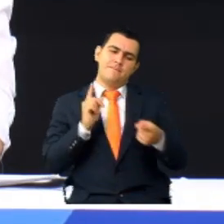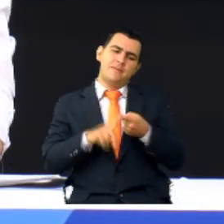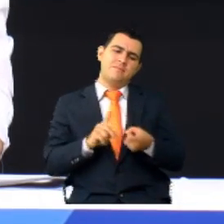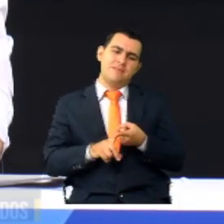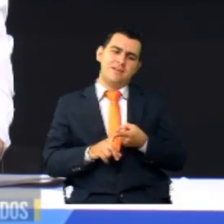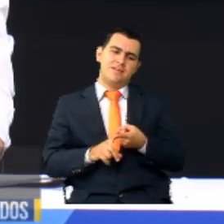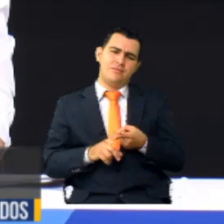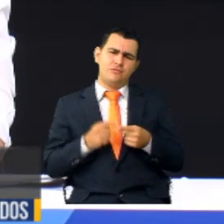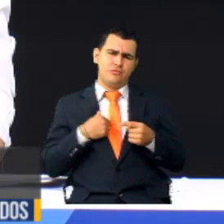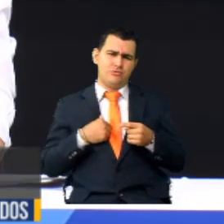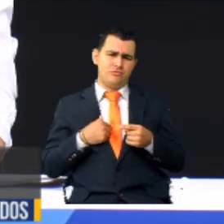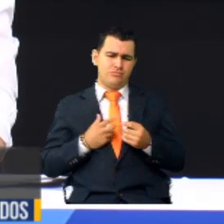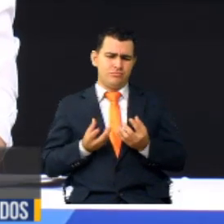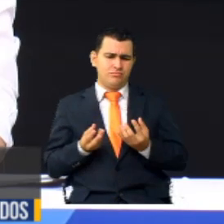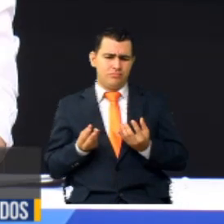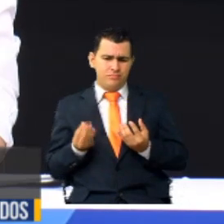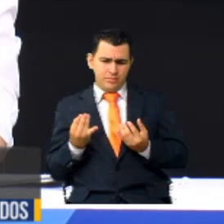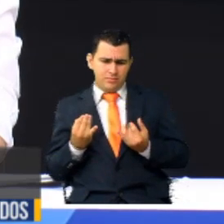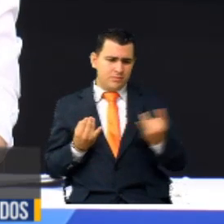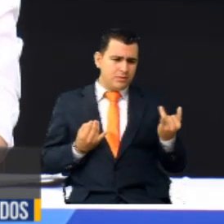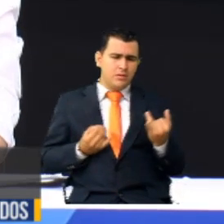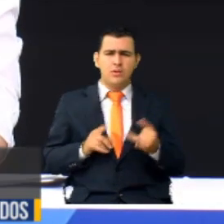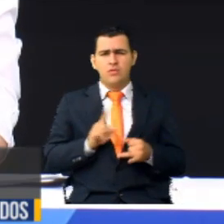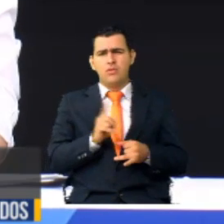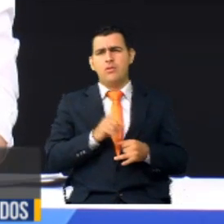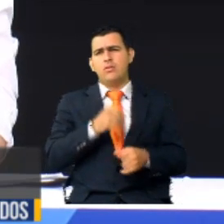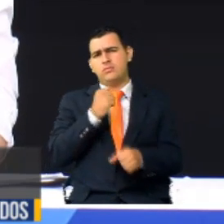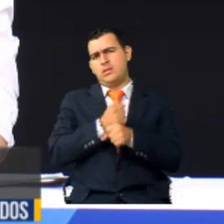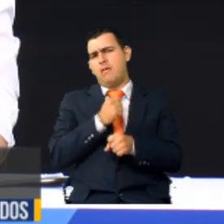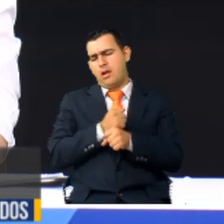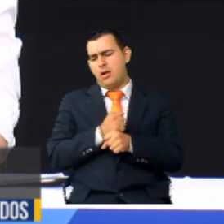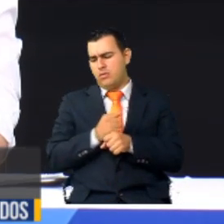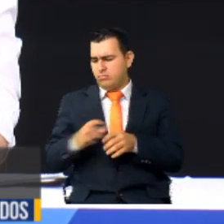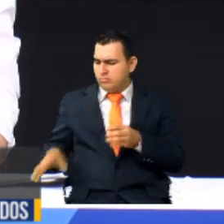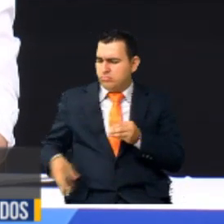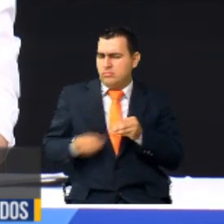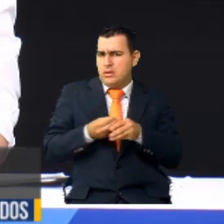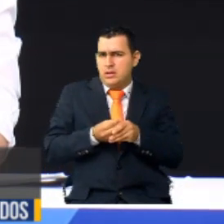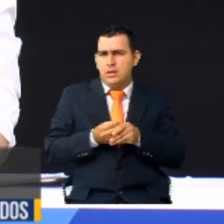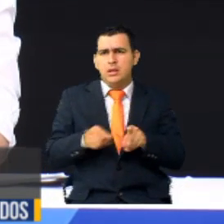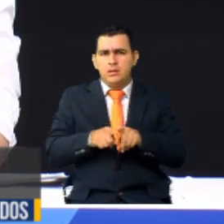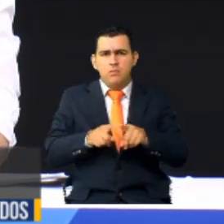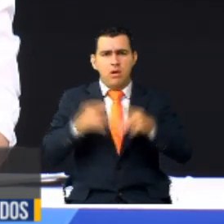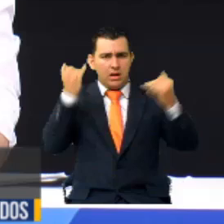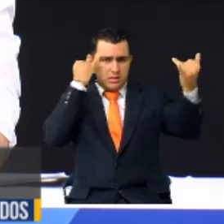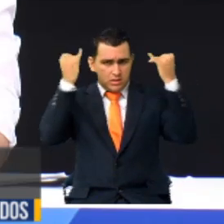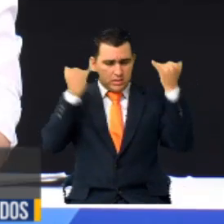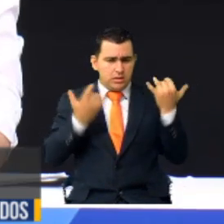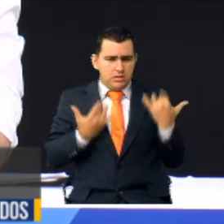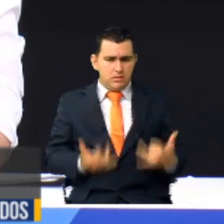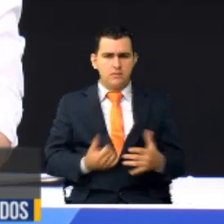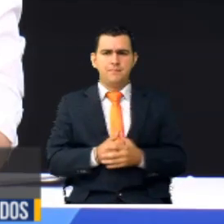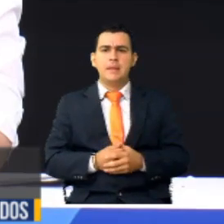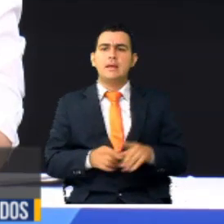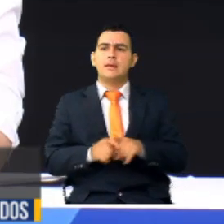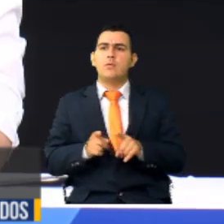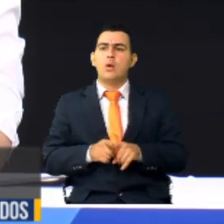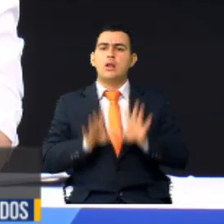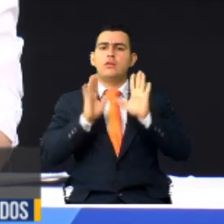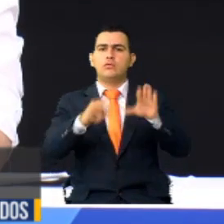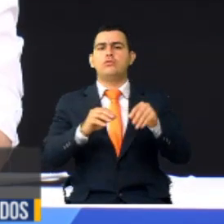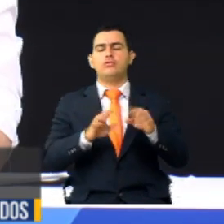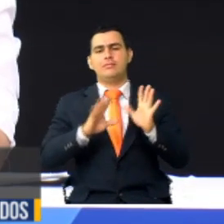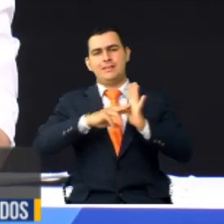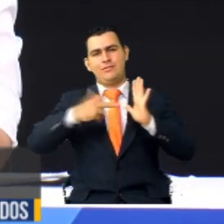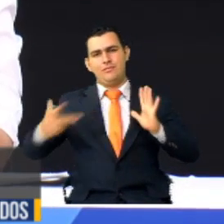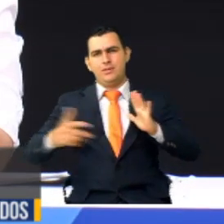trata de excluir a la gente de la seguridad, es una herramienta adicional. Por supuesto, ya hay estrategias que se llevan a cabo, pero tenemos que entrar en el mundo de la tecnología. Poco a